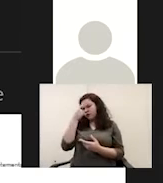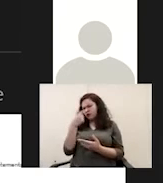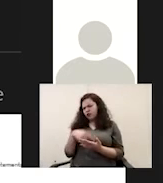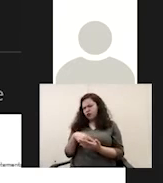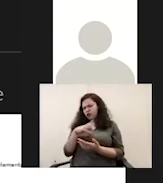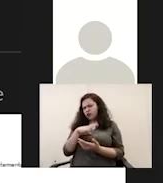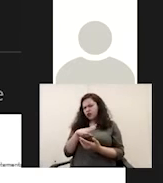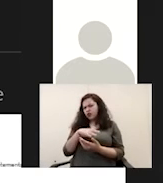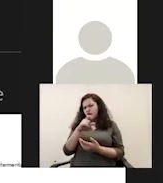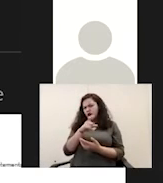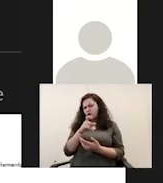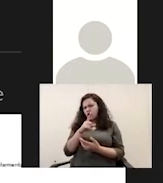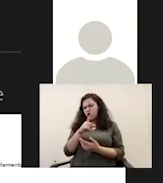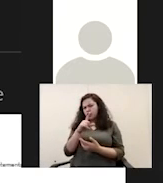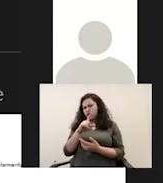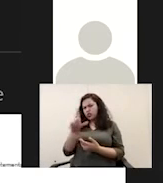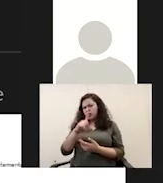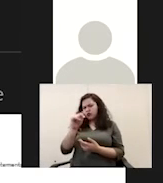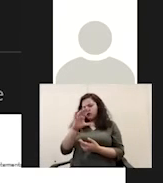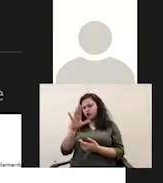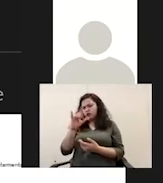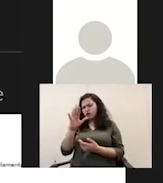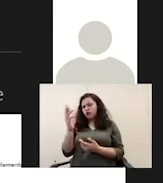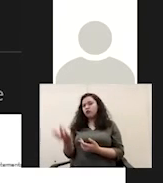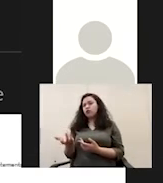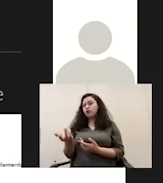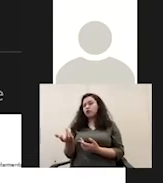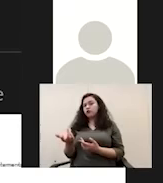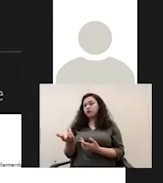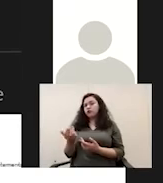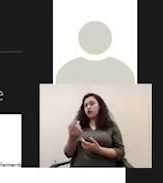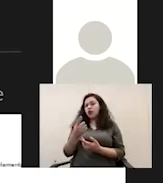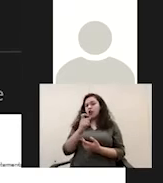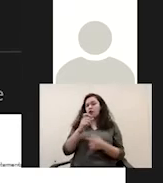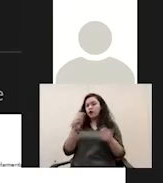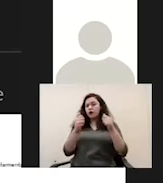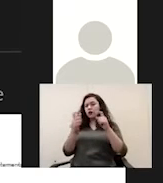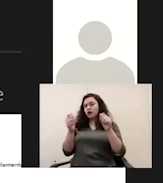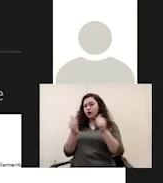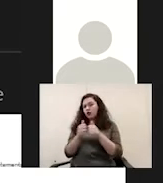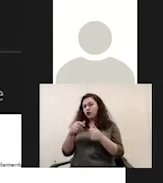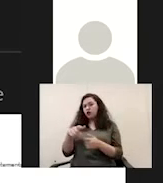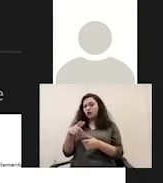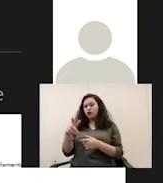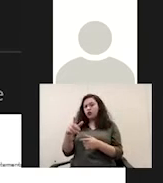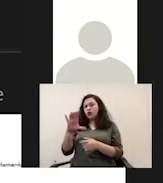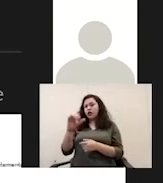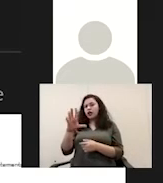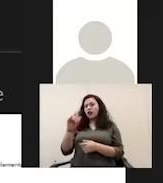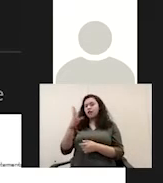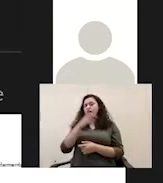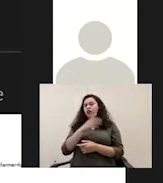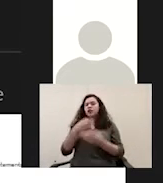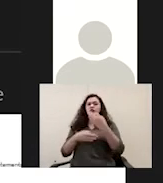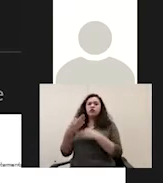su agua. Entonces, en agua potable, pues hay un rango de 0.2